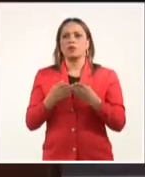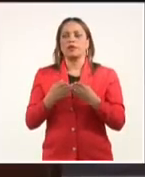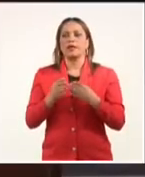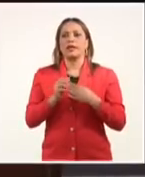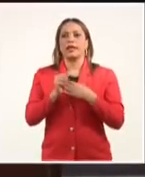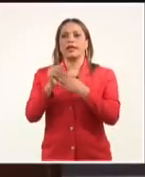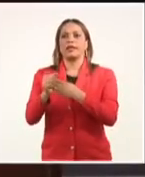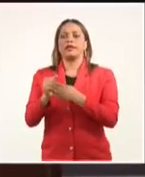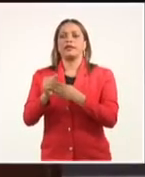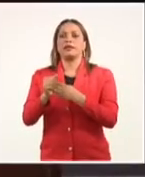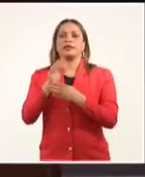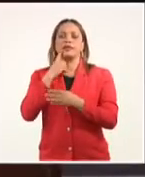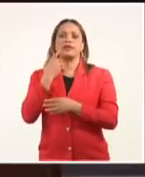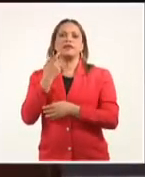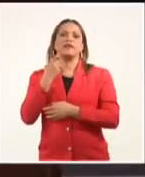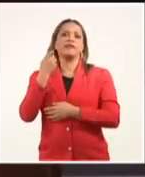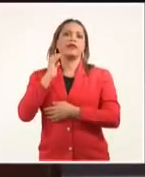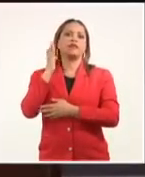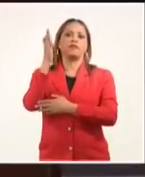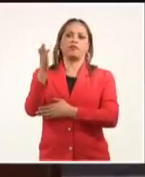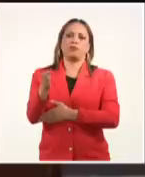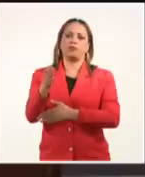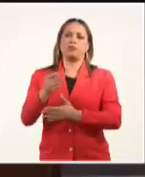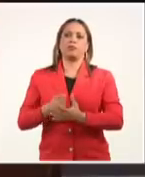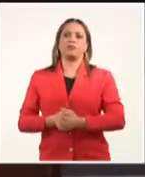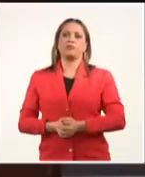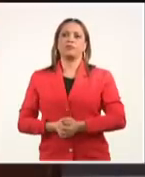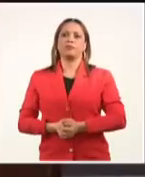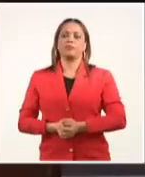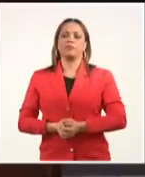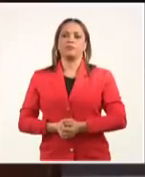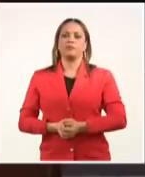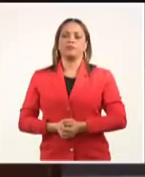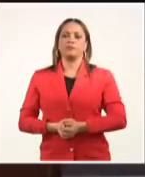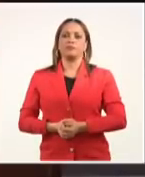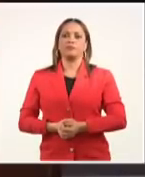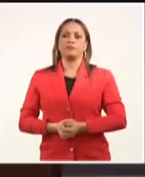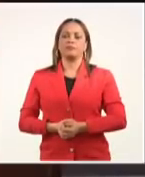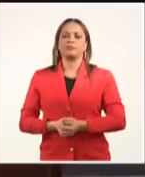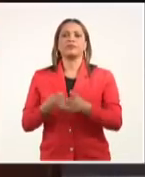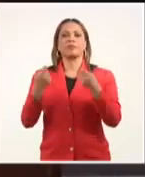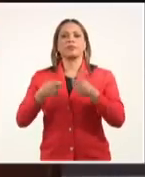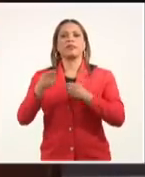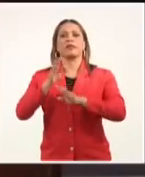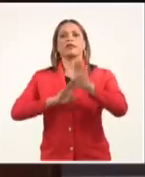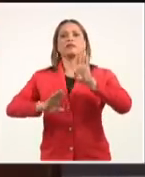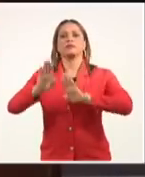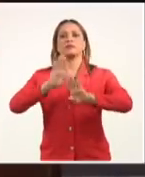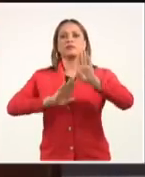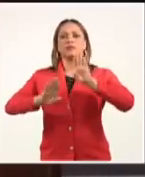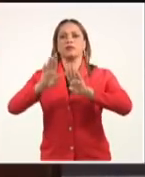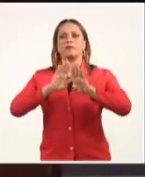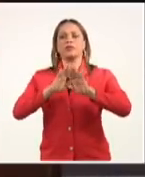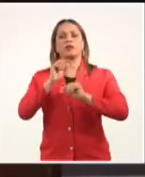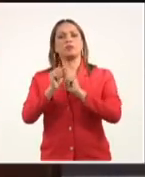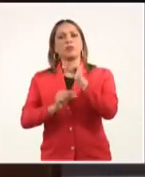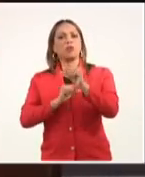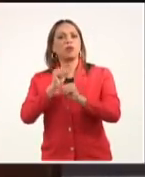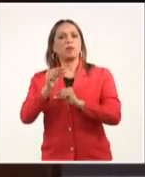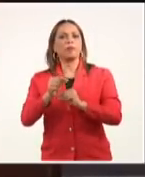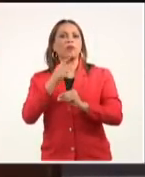su destino. Por eso tenemos que defender y llevar adelante